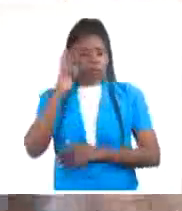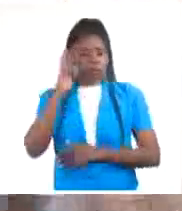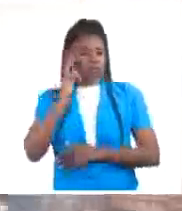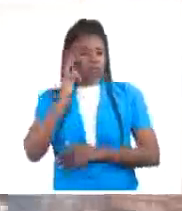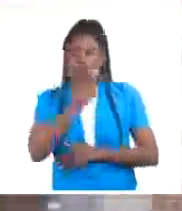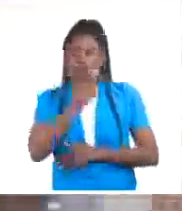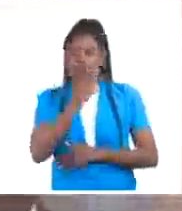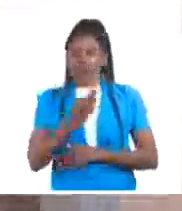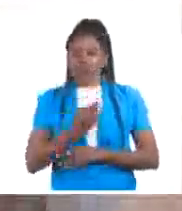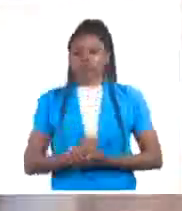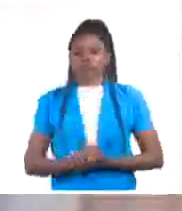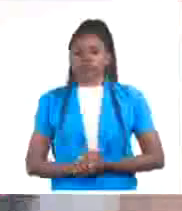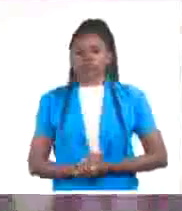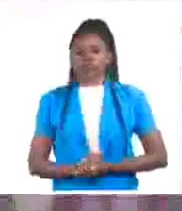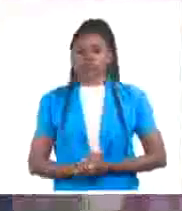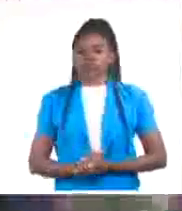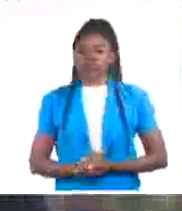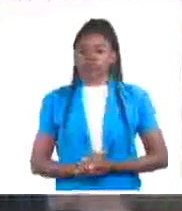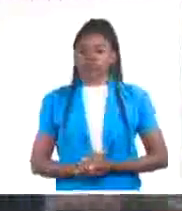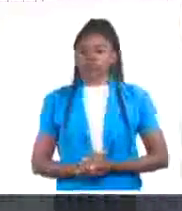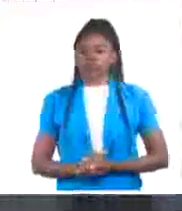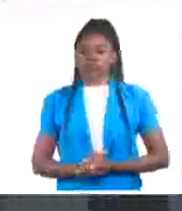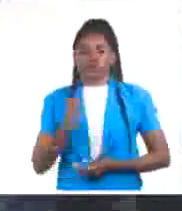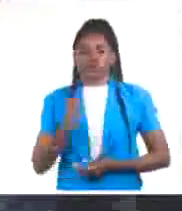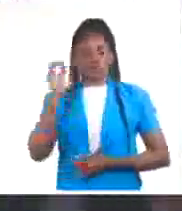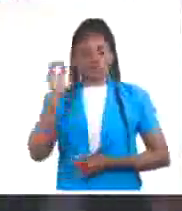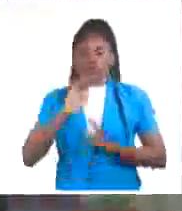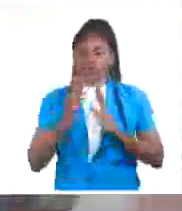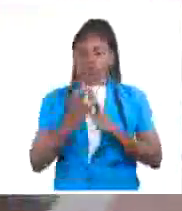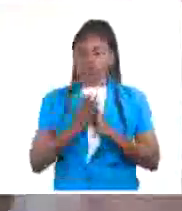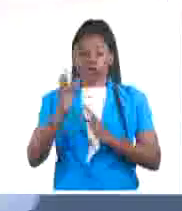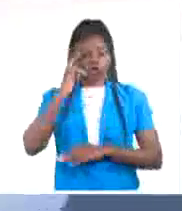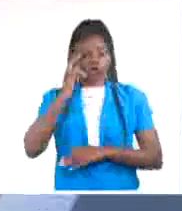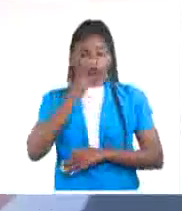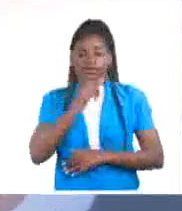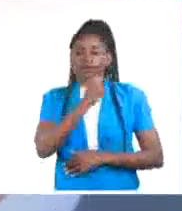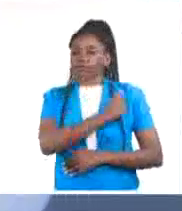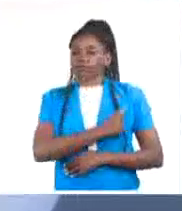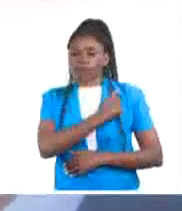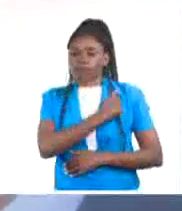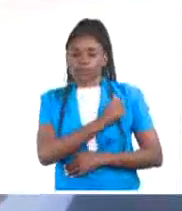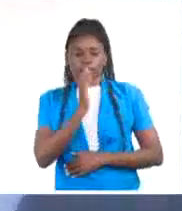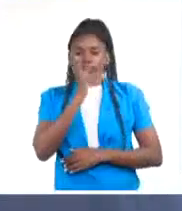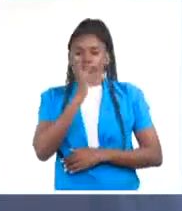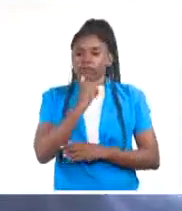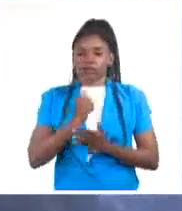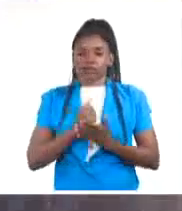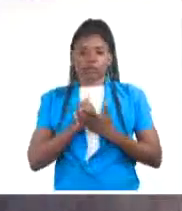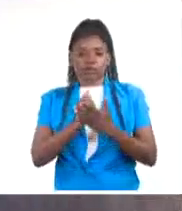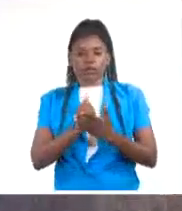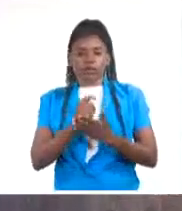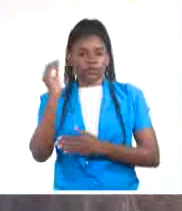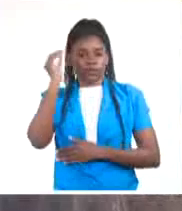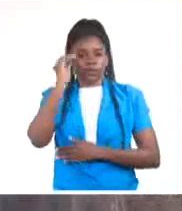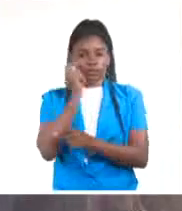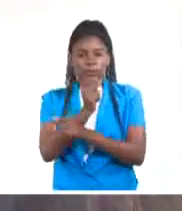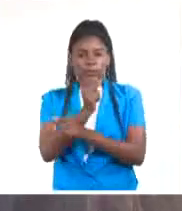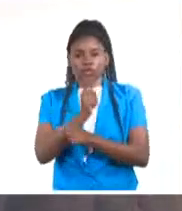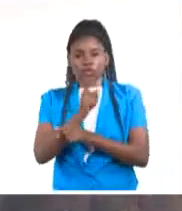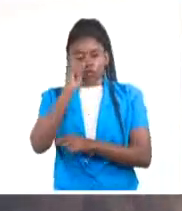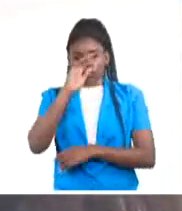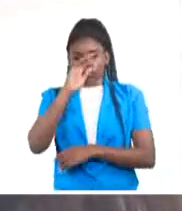hombre sencillo, de un ser humano simple, apasionado, seguro de que basta para ser grande, intentar lo